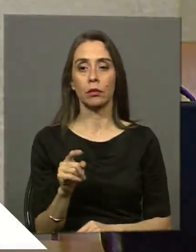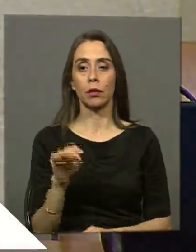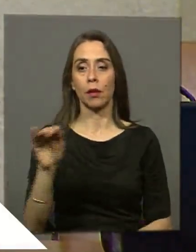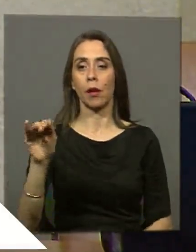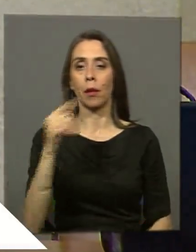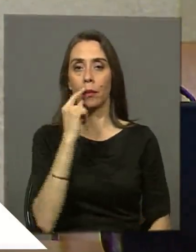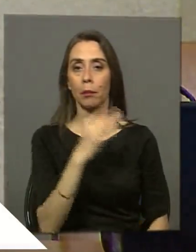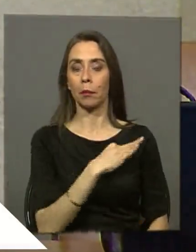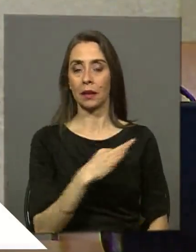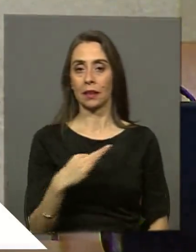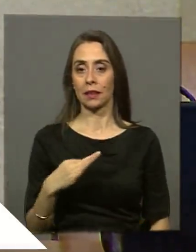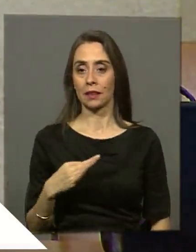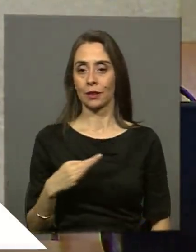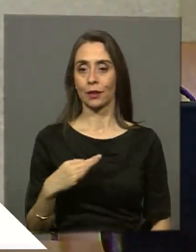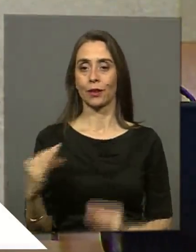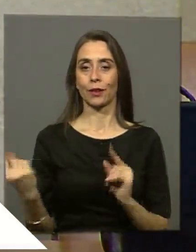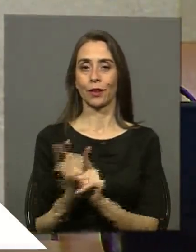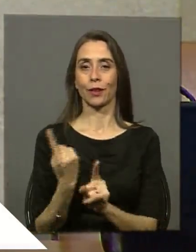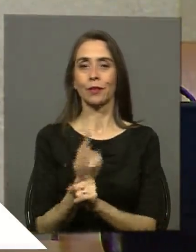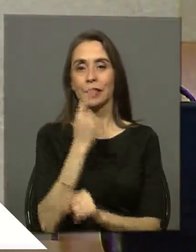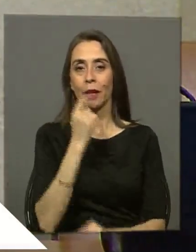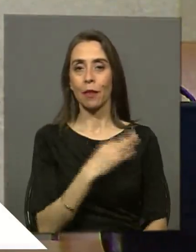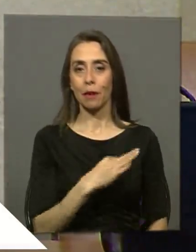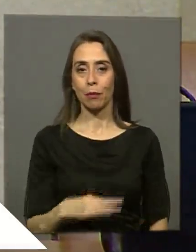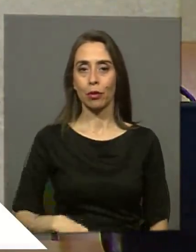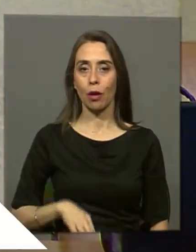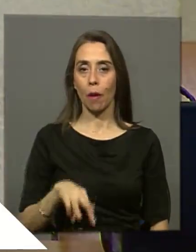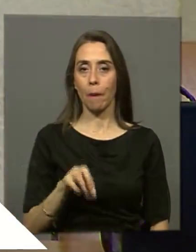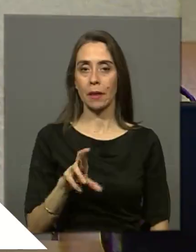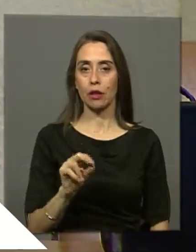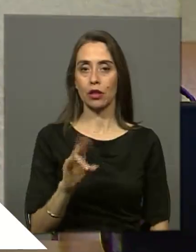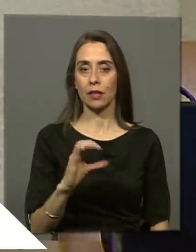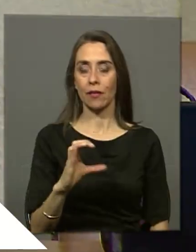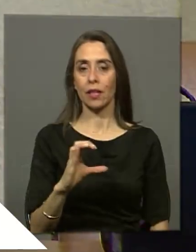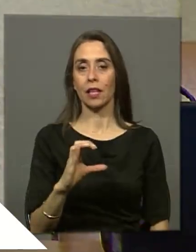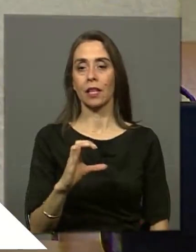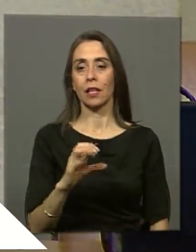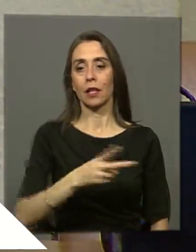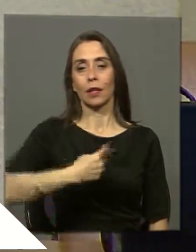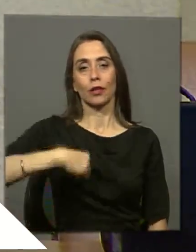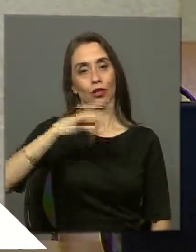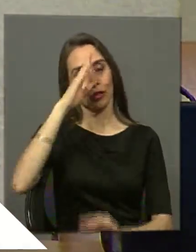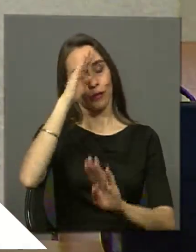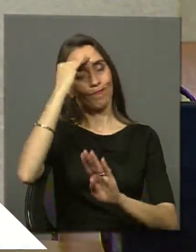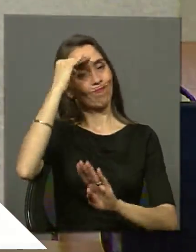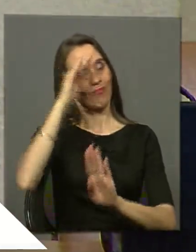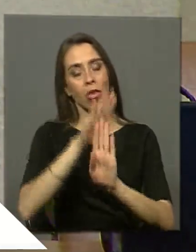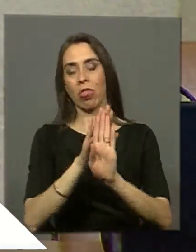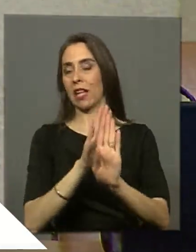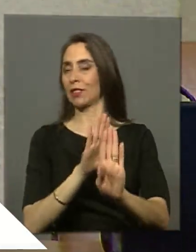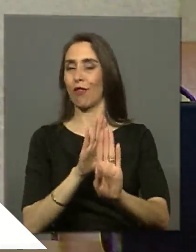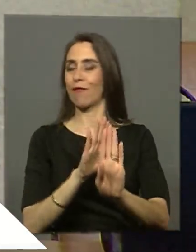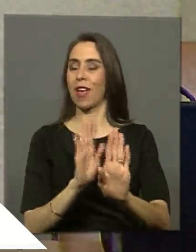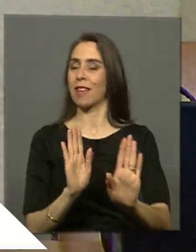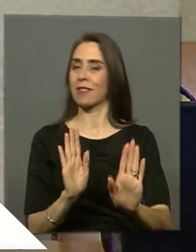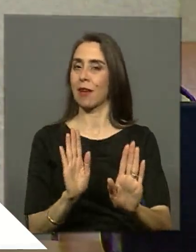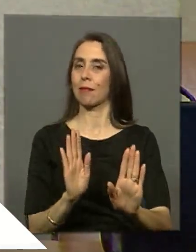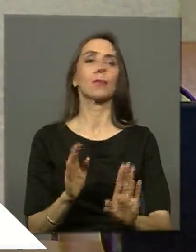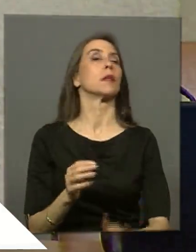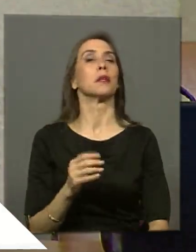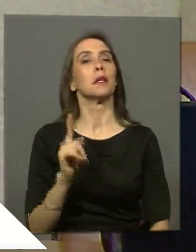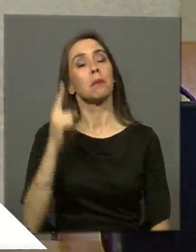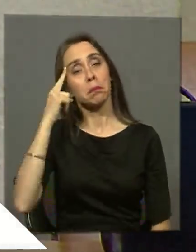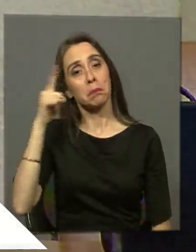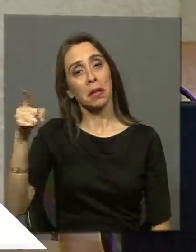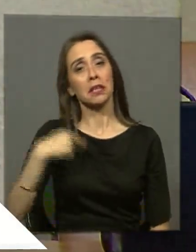la lo conversaba con el diputado mirosa de las desconfianzas que tenemos no es que yo no le crea